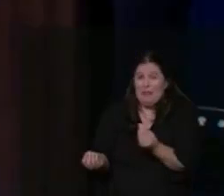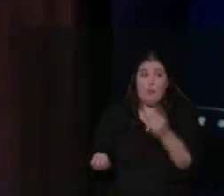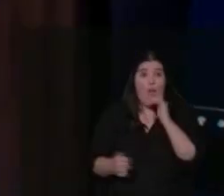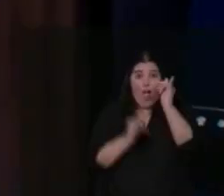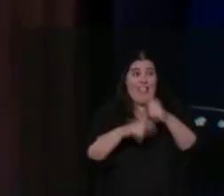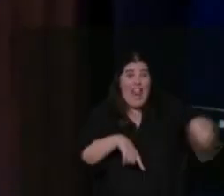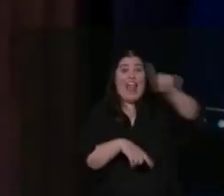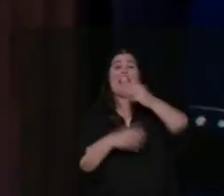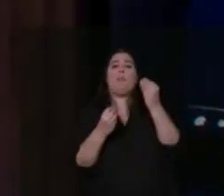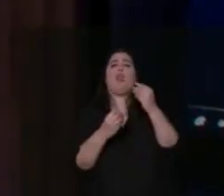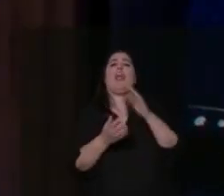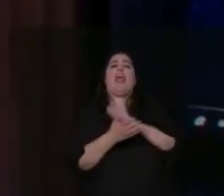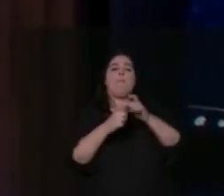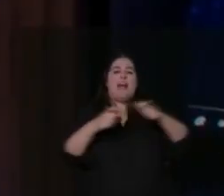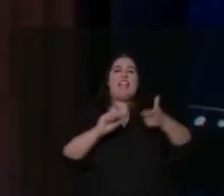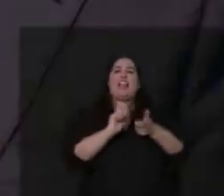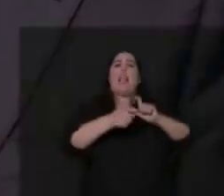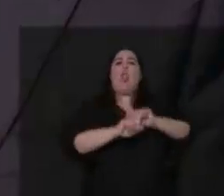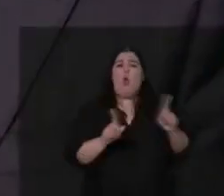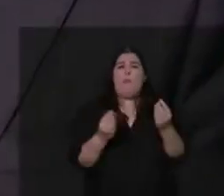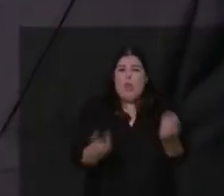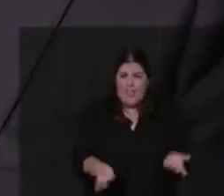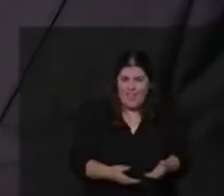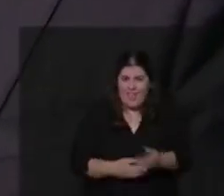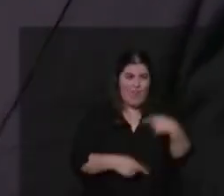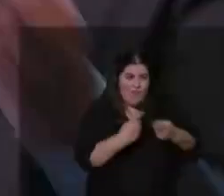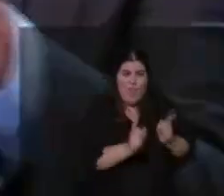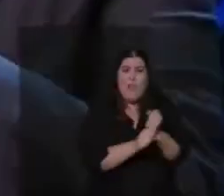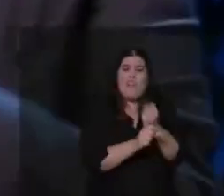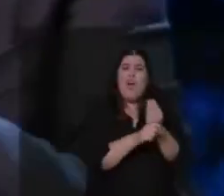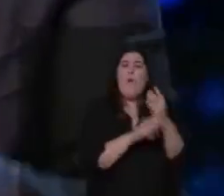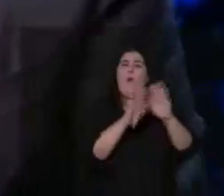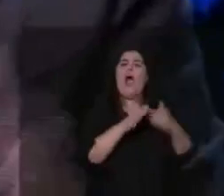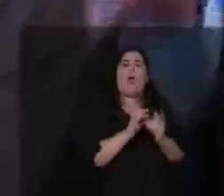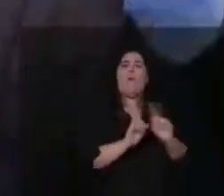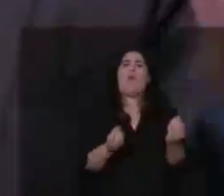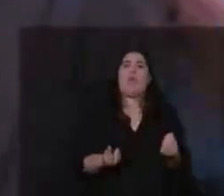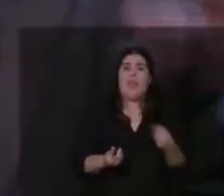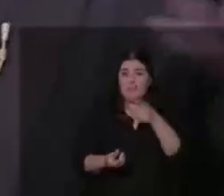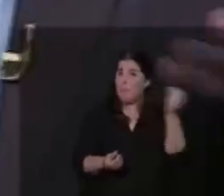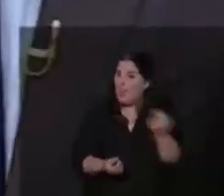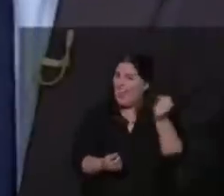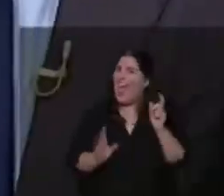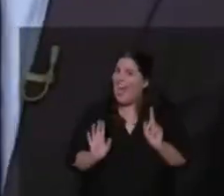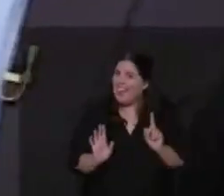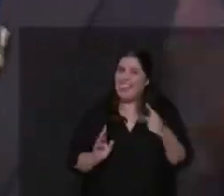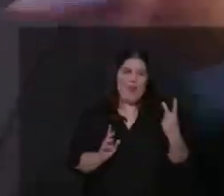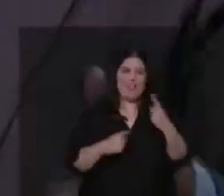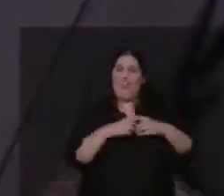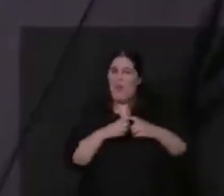la gente, Javier, ¿por qué no te la renovaron? Digo, digamos, este era un estudiante. Es muy importante porque es parte de esta